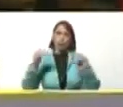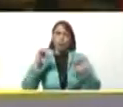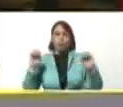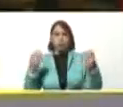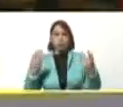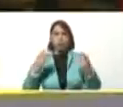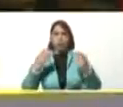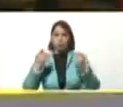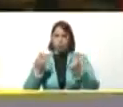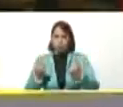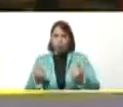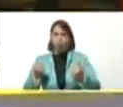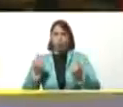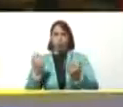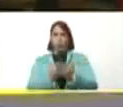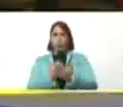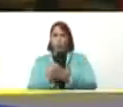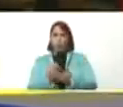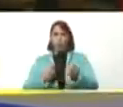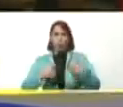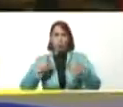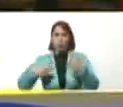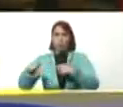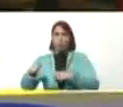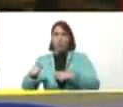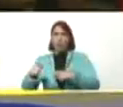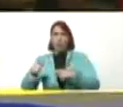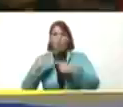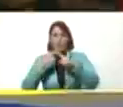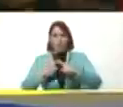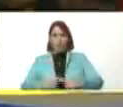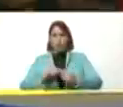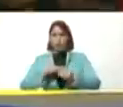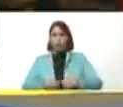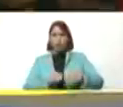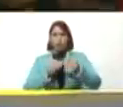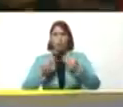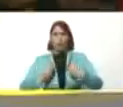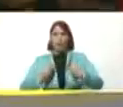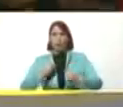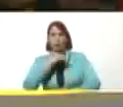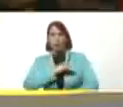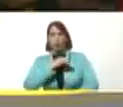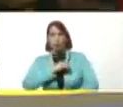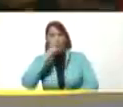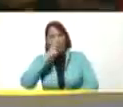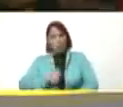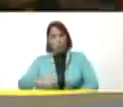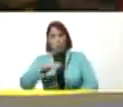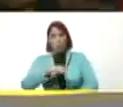recuperación económica, comercial, la recuperación de la vida social del pueblo.